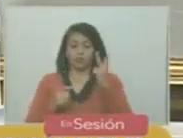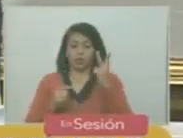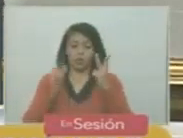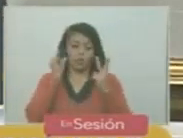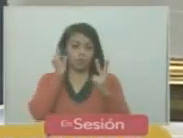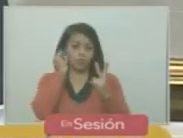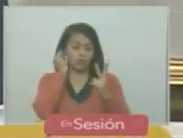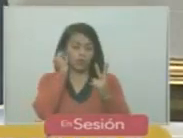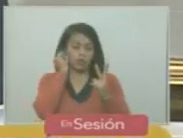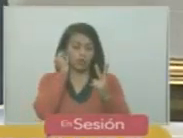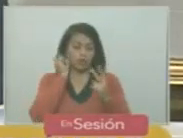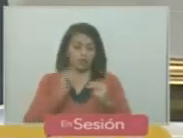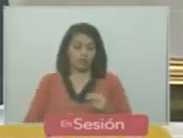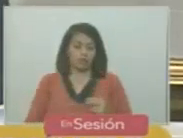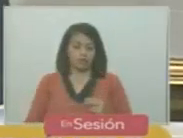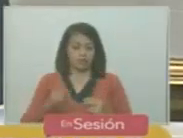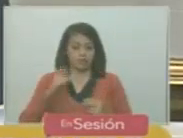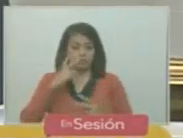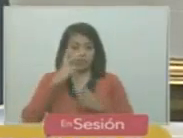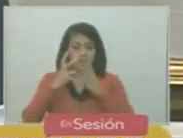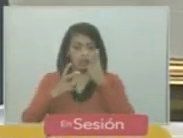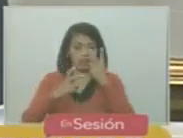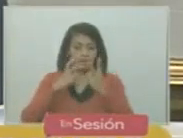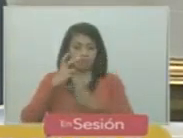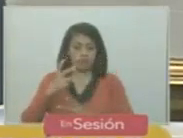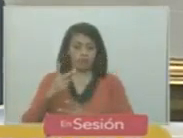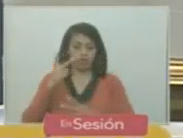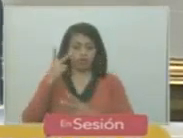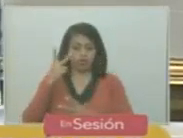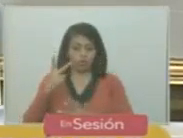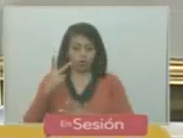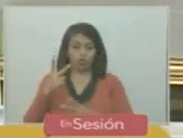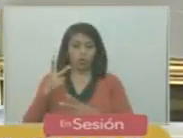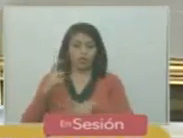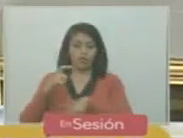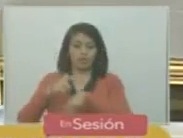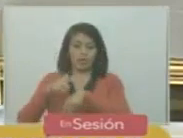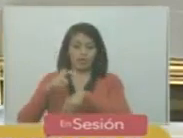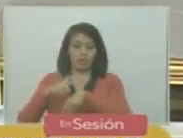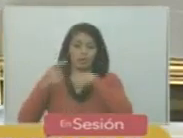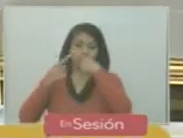mujeres que recorrieron dos ríos distintos de esta revolución.